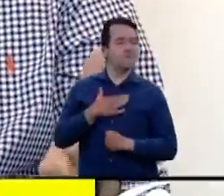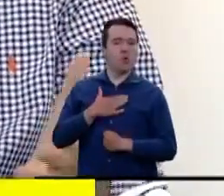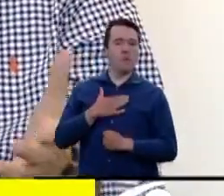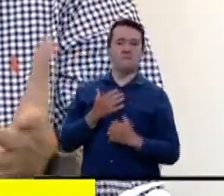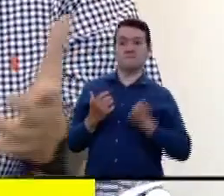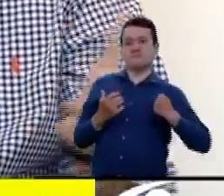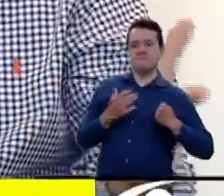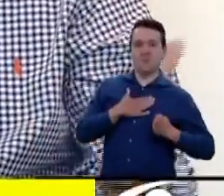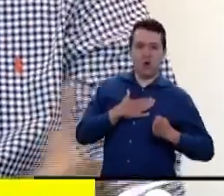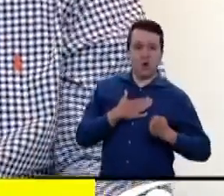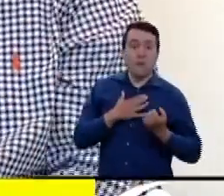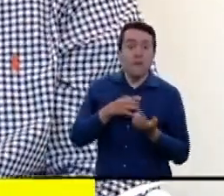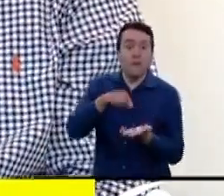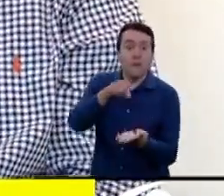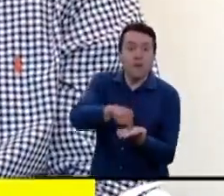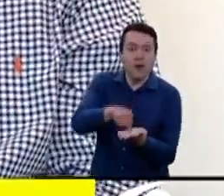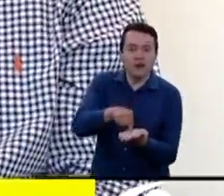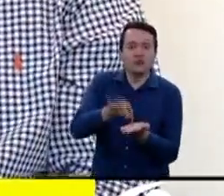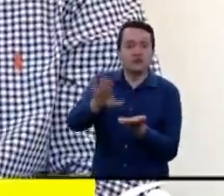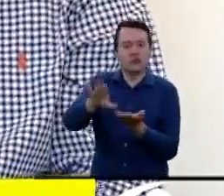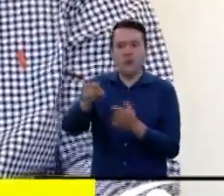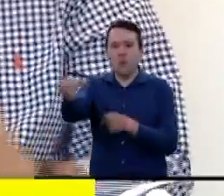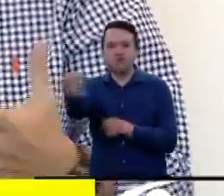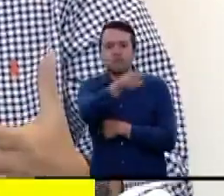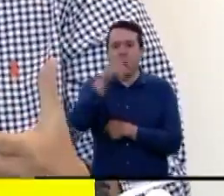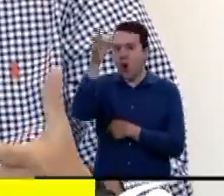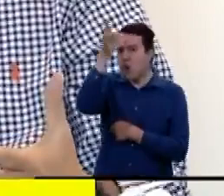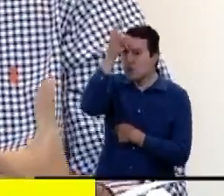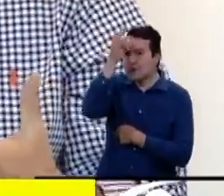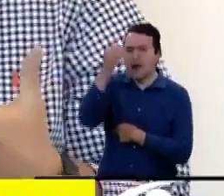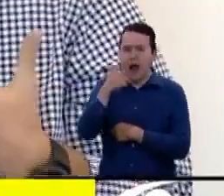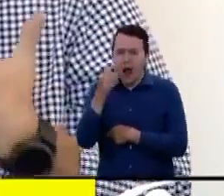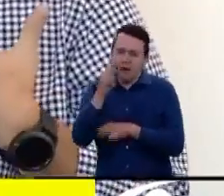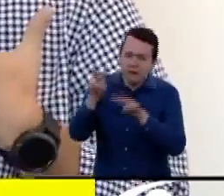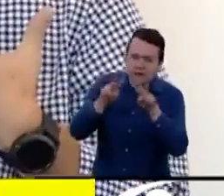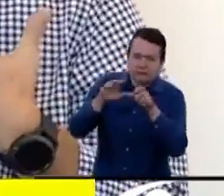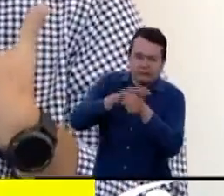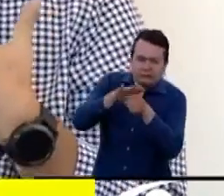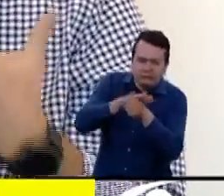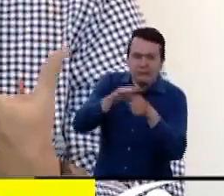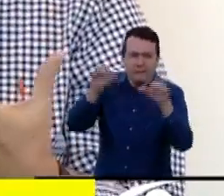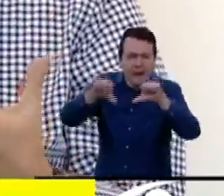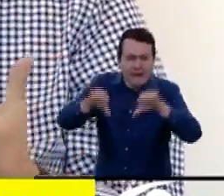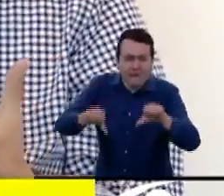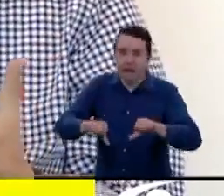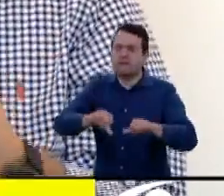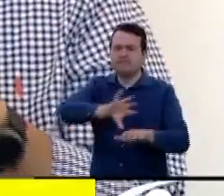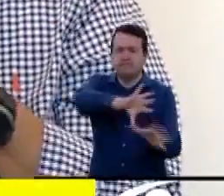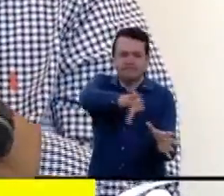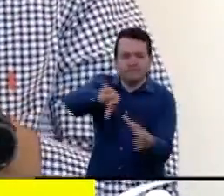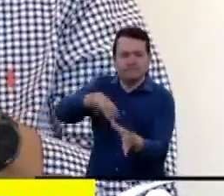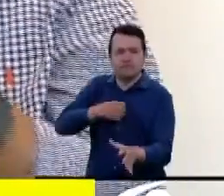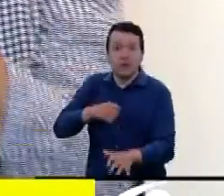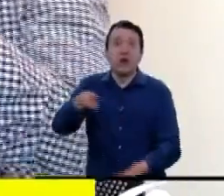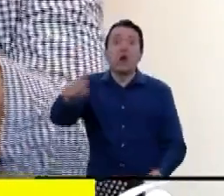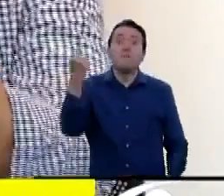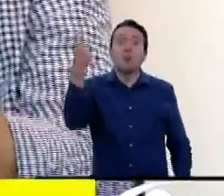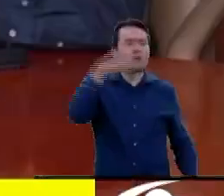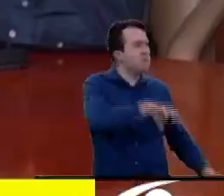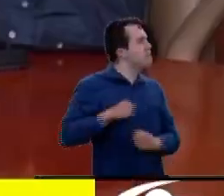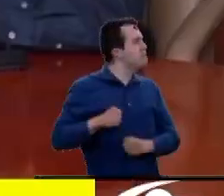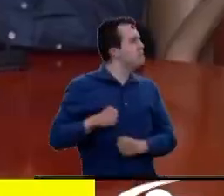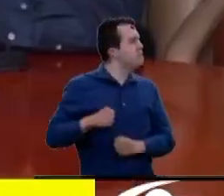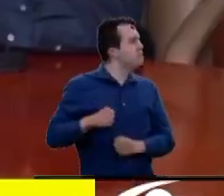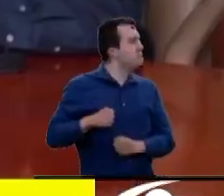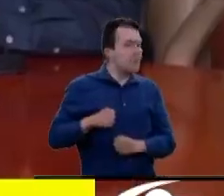algunos mandatarios cuando tenemos que intervenir en un hospital. ¿Usted no se imagina, Juan Diego, lo que hemos tenido que padecer nosotros como superintendencia por corregir